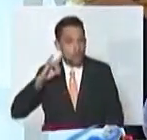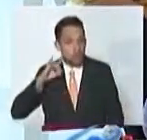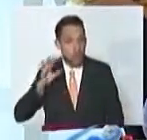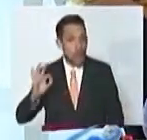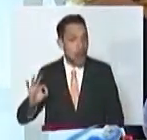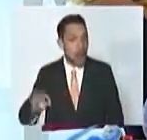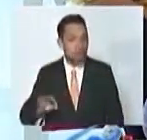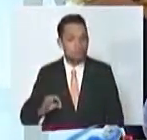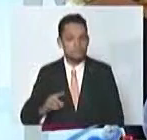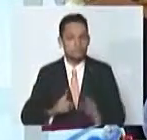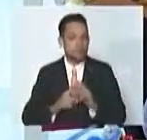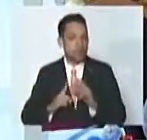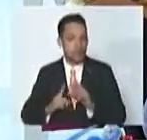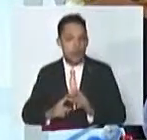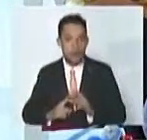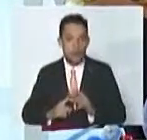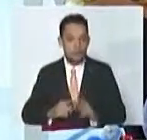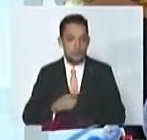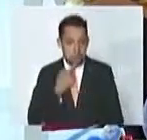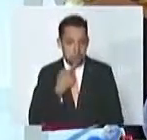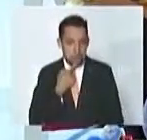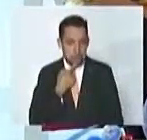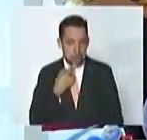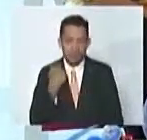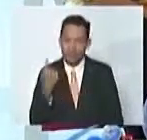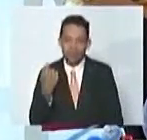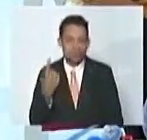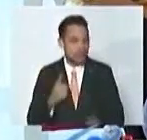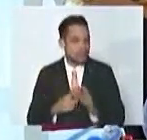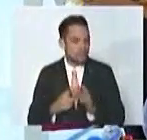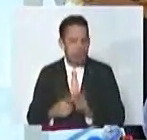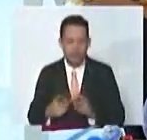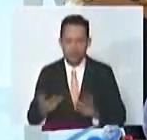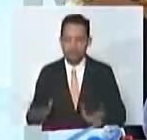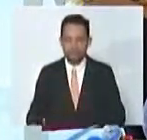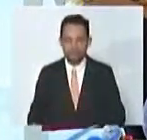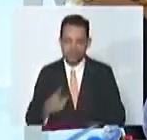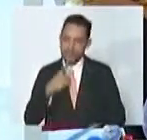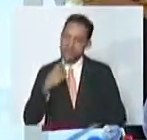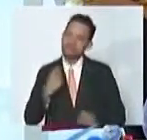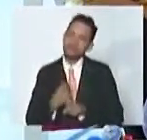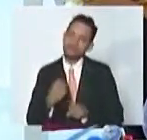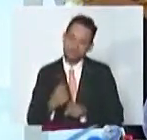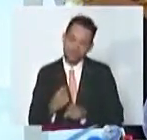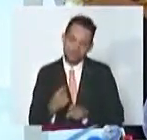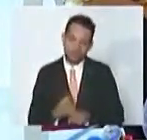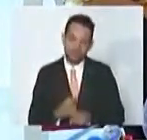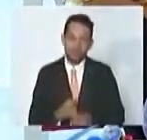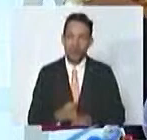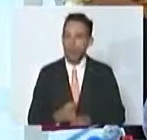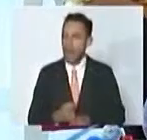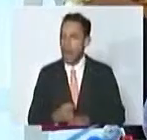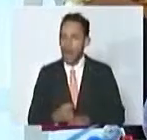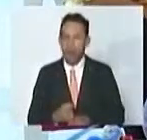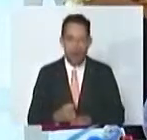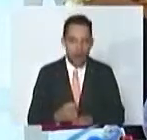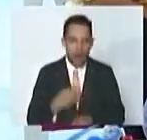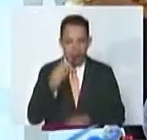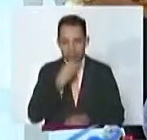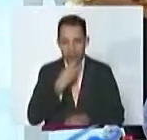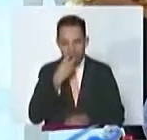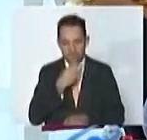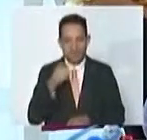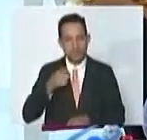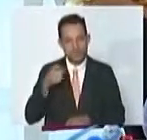que muchas palabras no se les entienden, pero es porque no hay ese... Por eso los 5 sentidos son tan